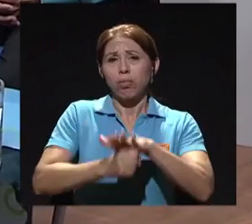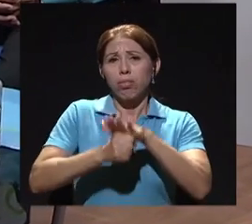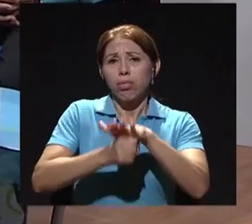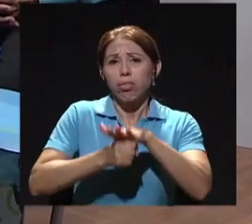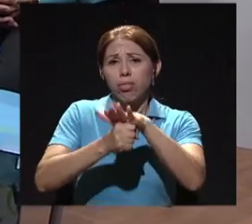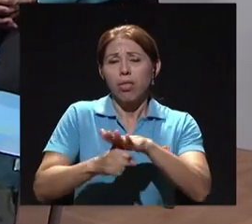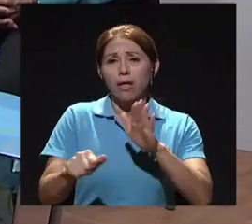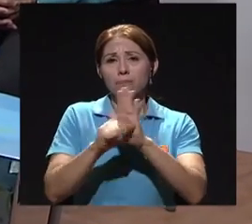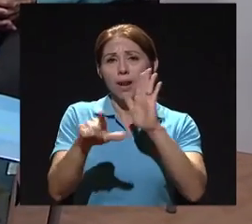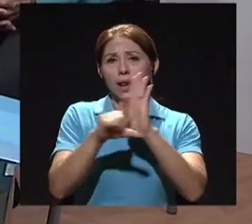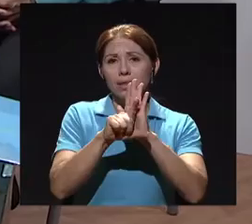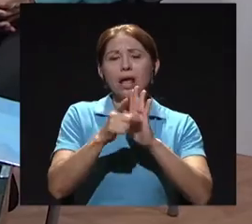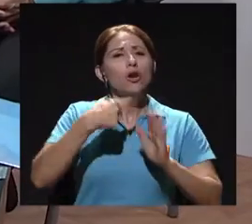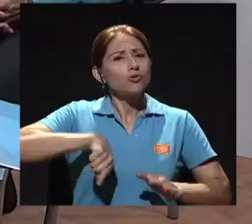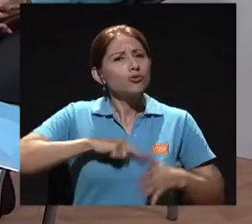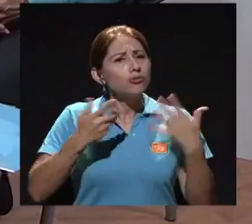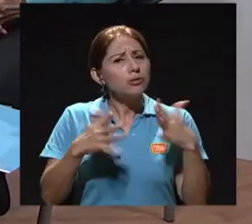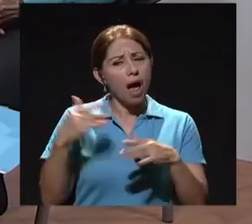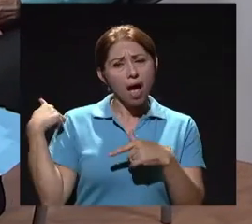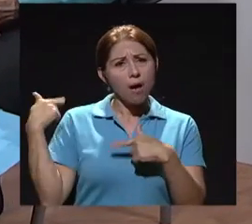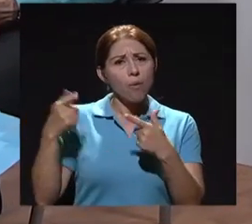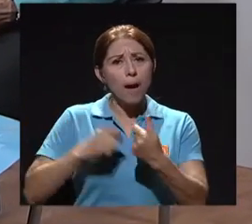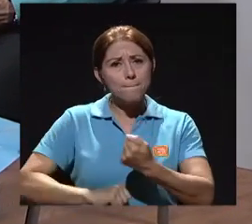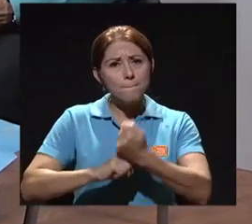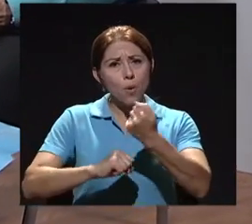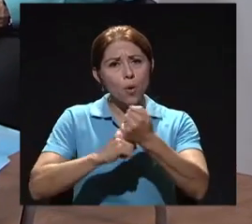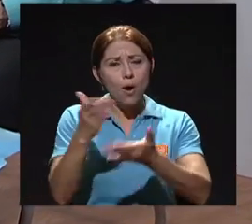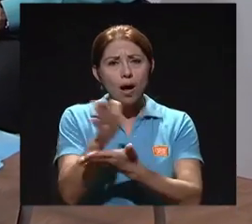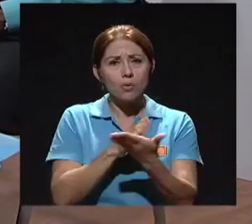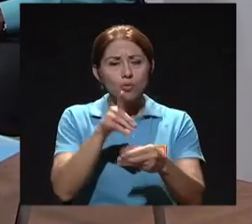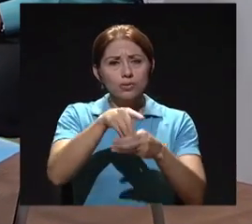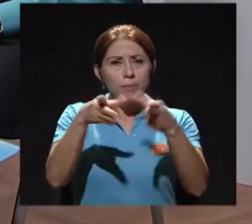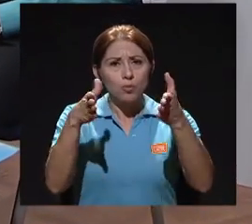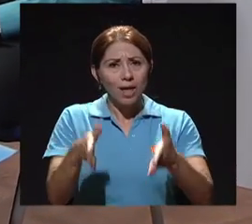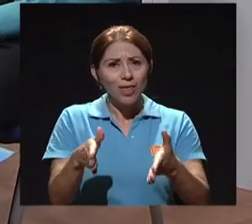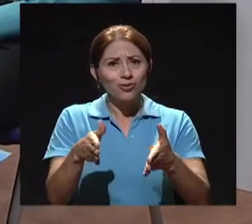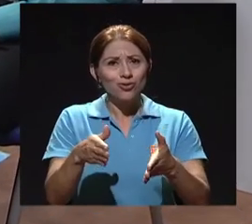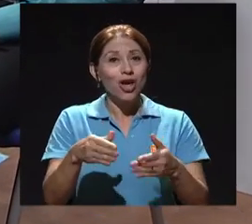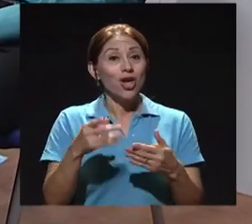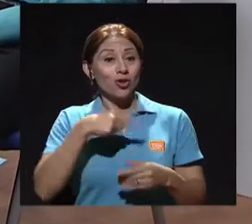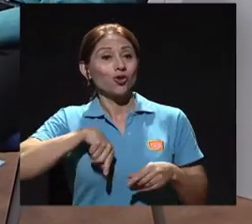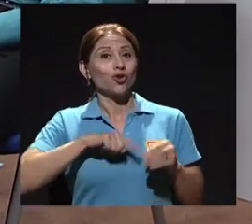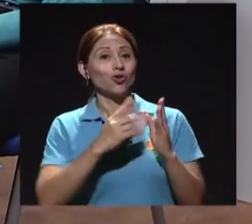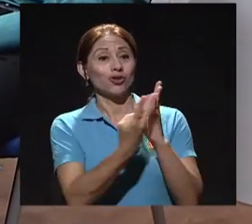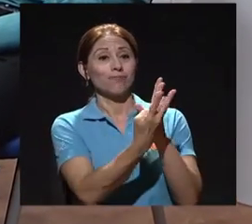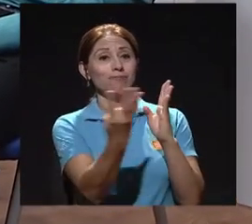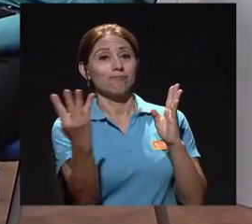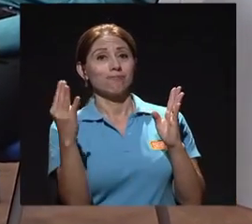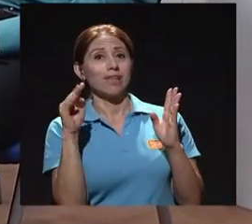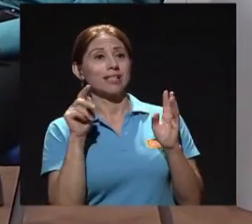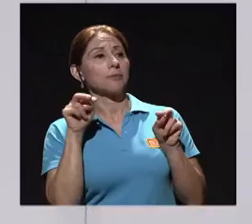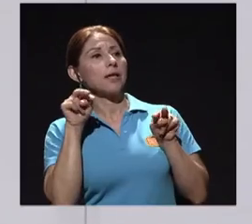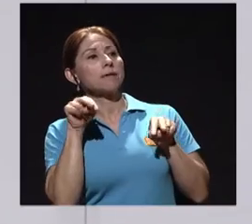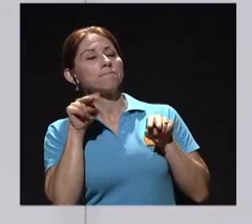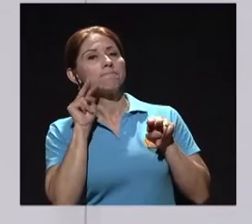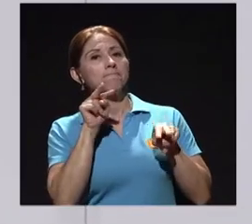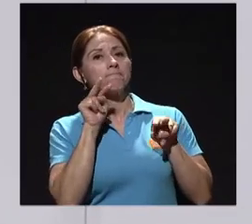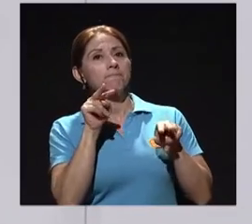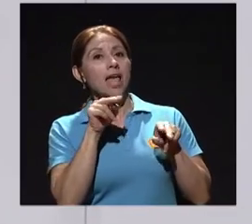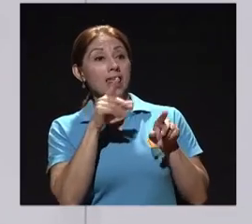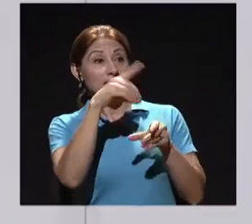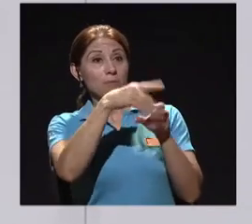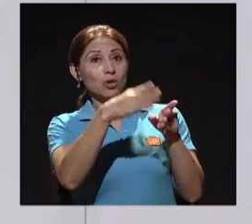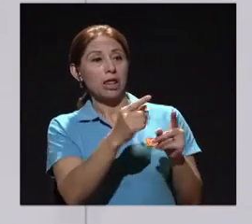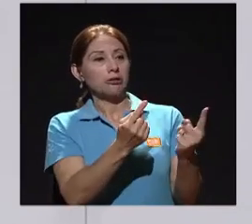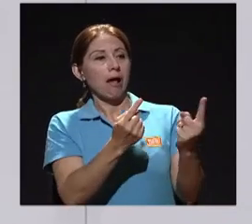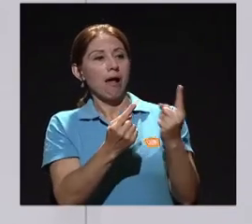asamblea legislativa hemos contado con el apoyo de algunos diputados que se han acercado a las barras cuando estamos allí y nos han dicho